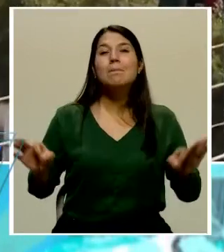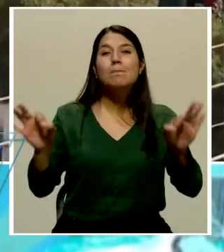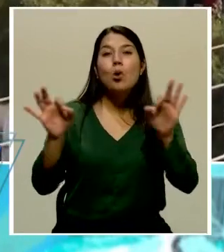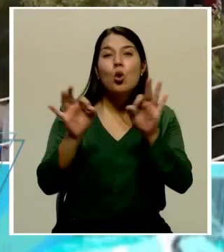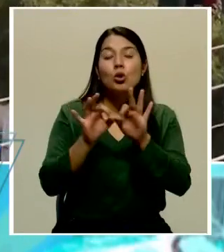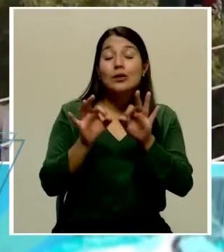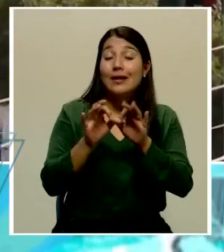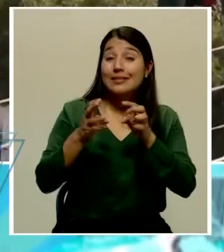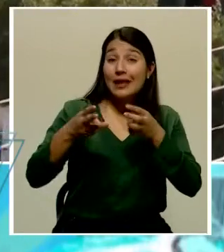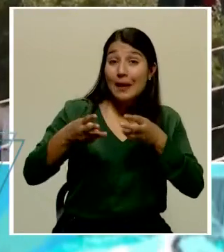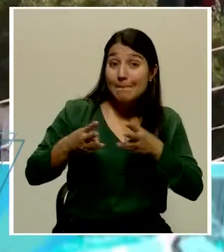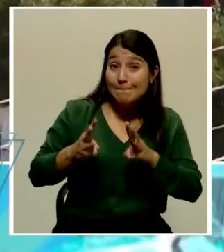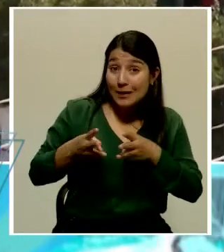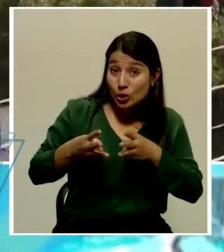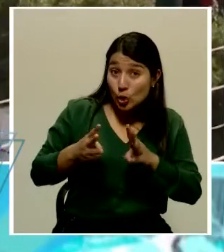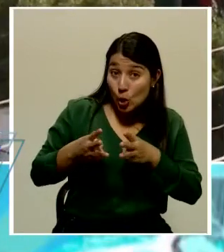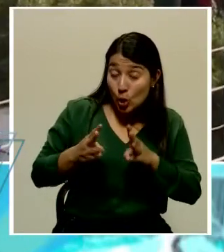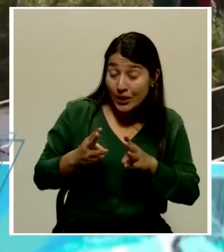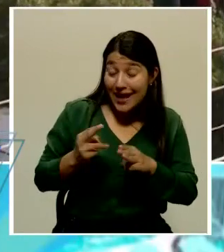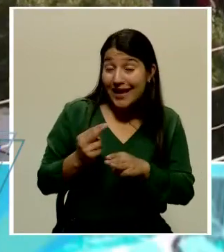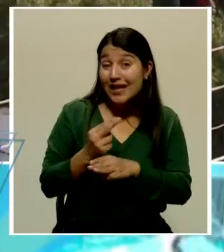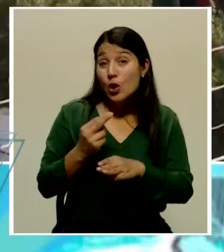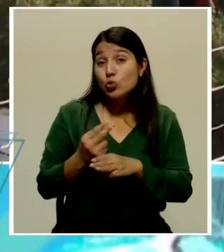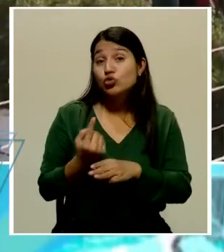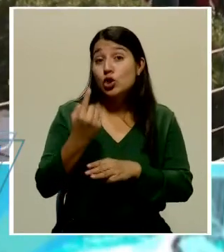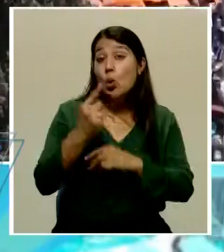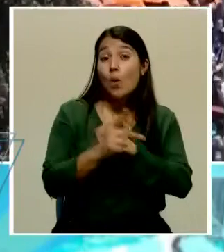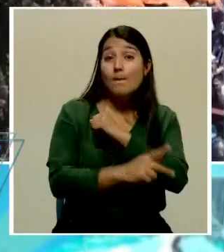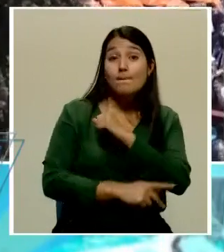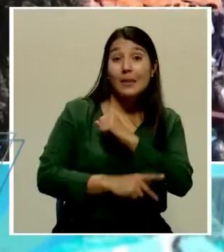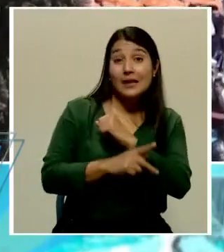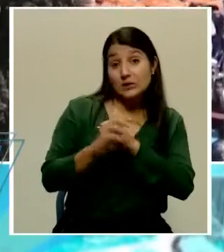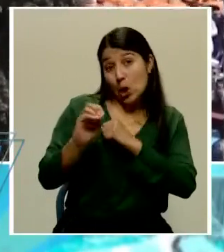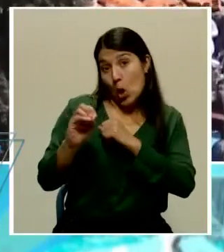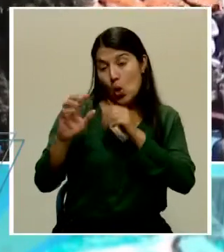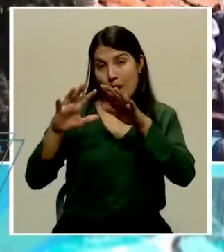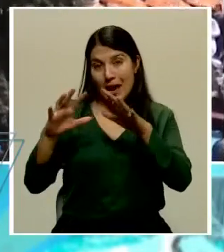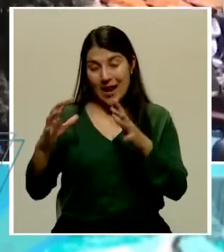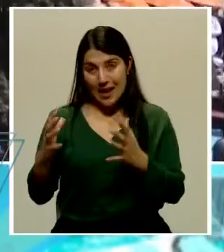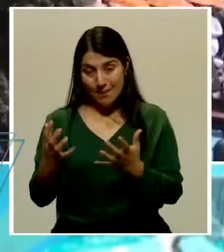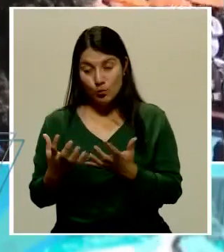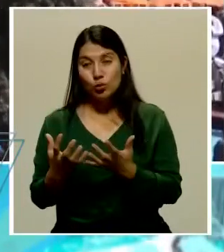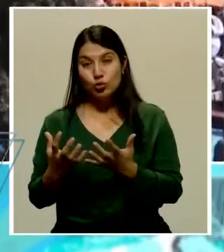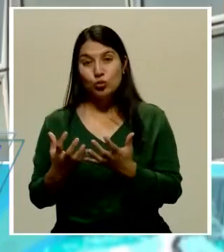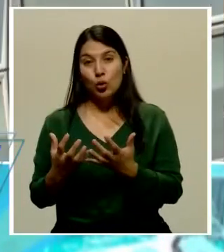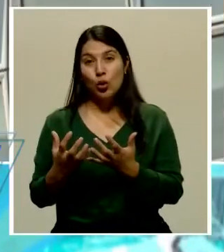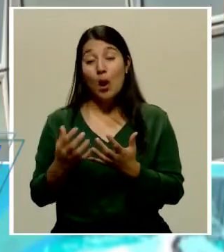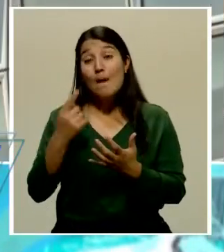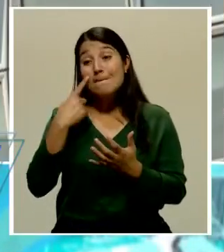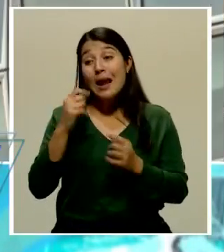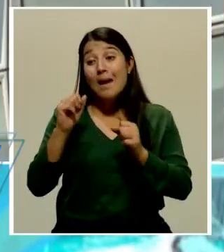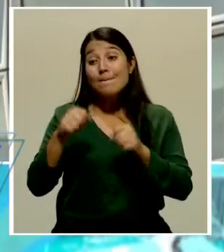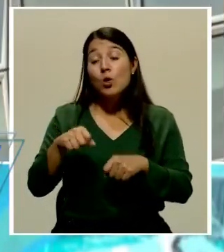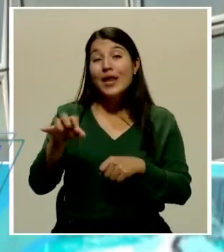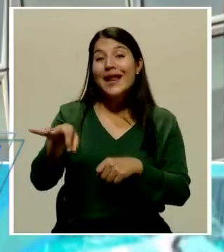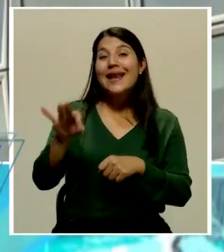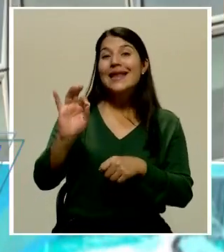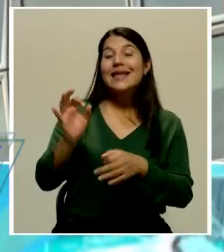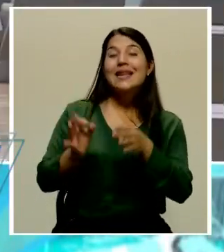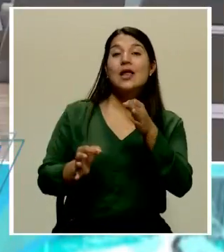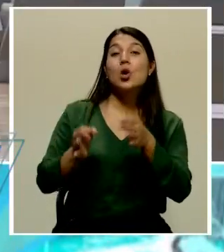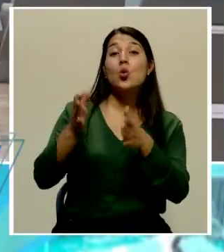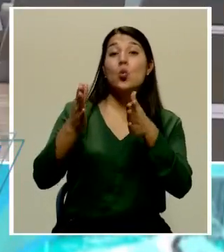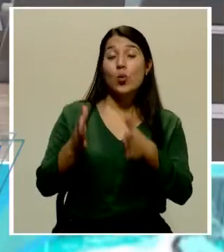el método que un país, o que en este caso el mundo, se da para elegir jueces que